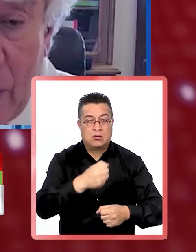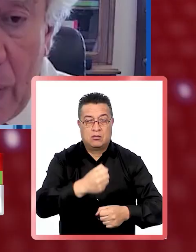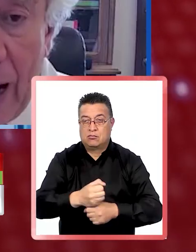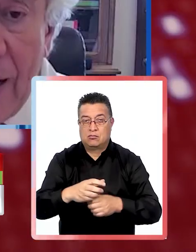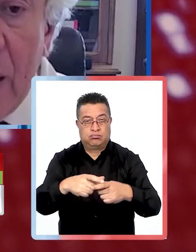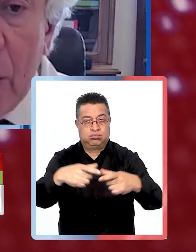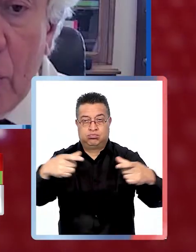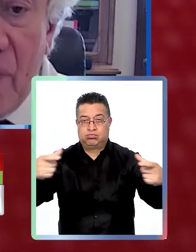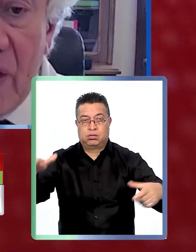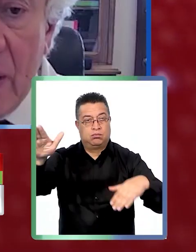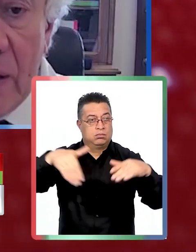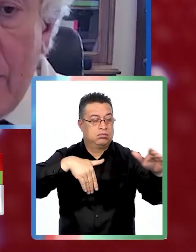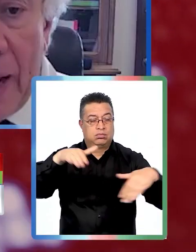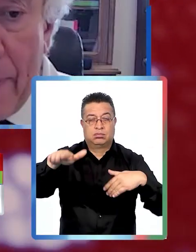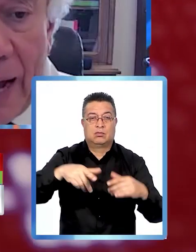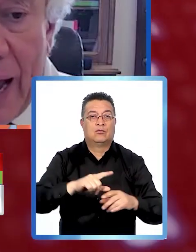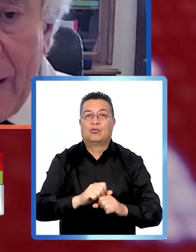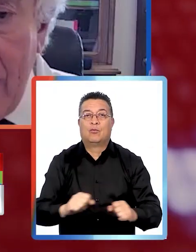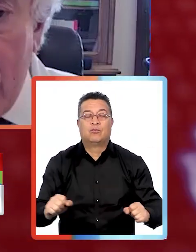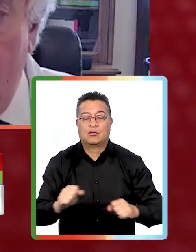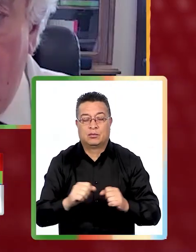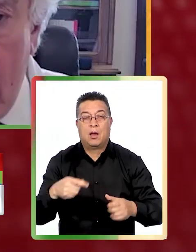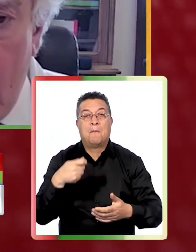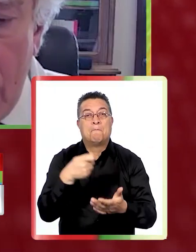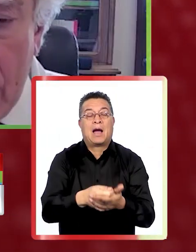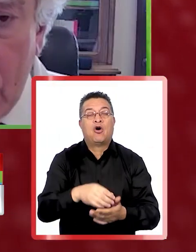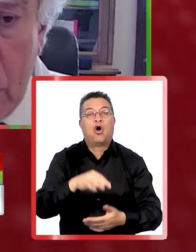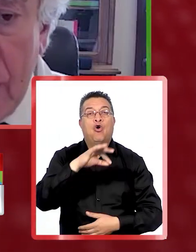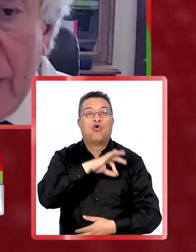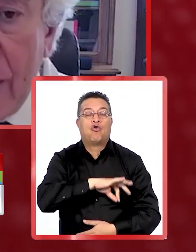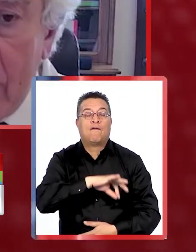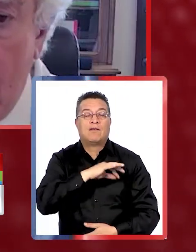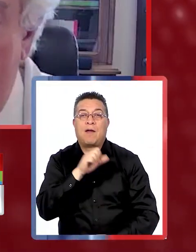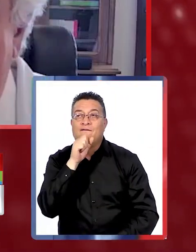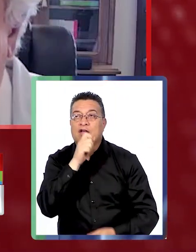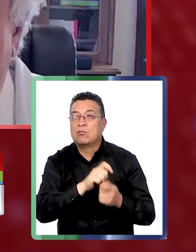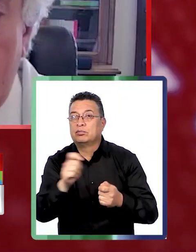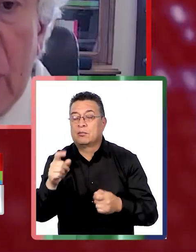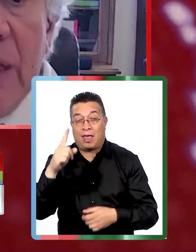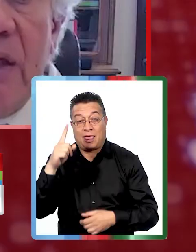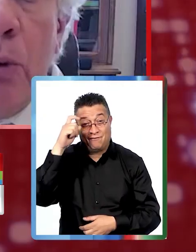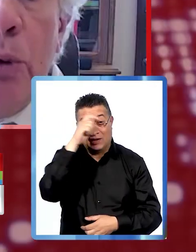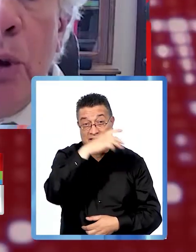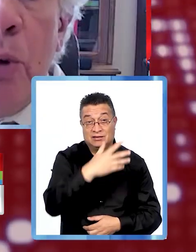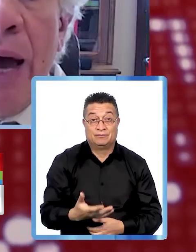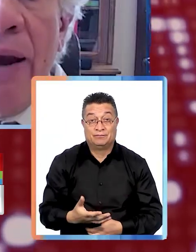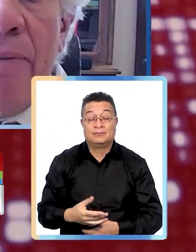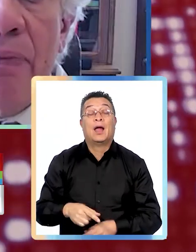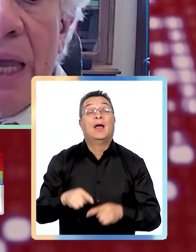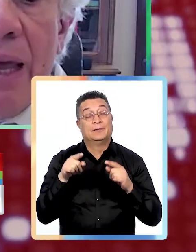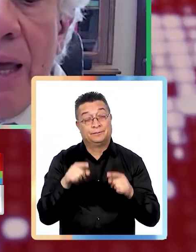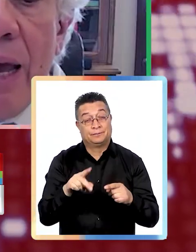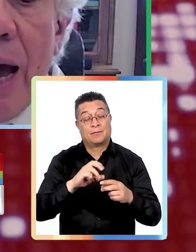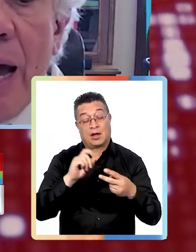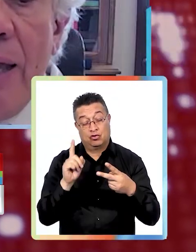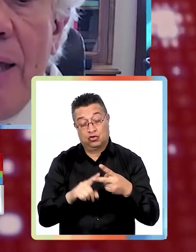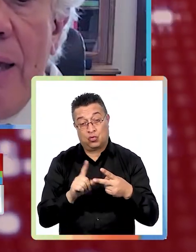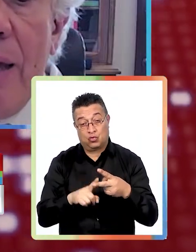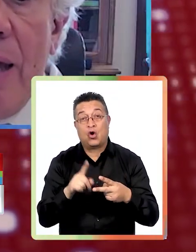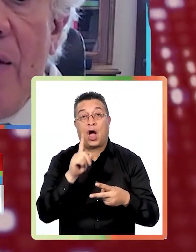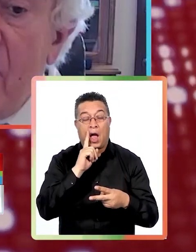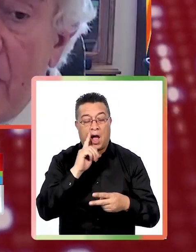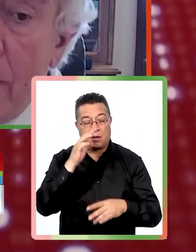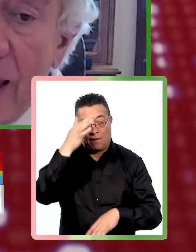masa laboral suficiente para pagar incluso las jubilaciones de los más viejos. En segundo lugar,